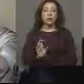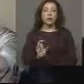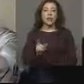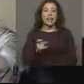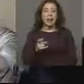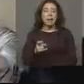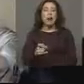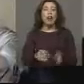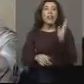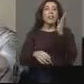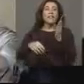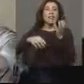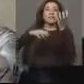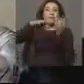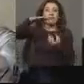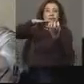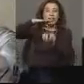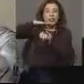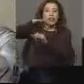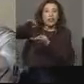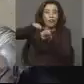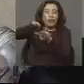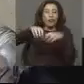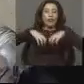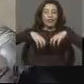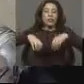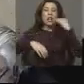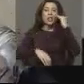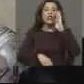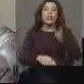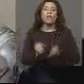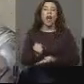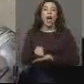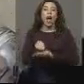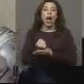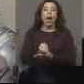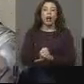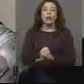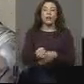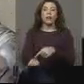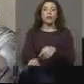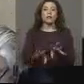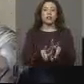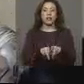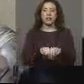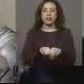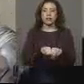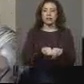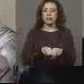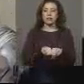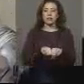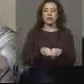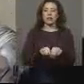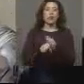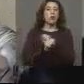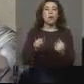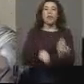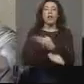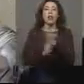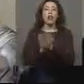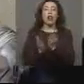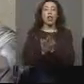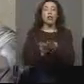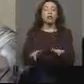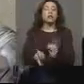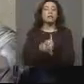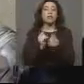tiempos de cosecha, los niños tienen que ayudar justamente en ese ámbito a su familia y por tanto no pueden asistir, con lo cual el